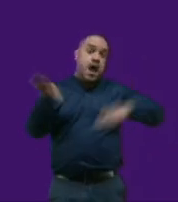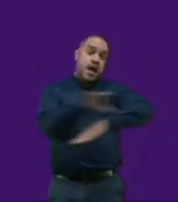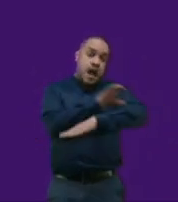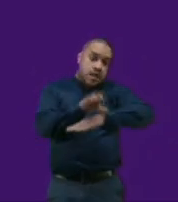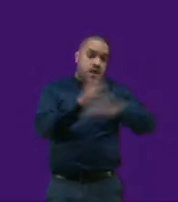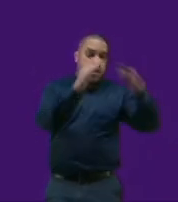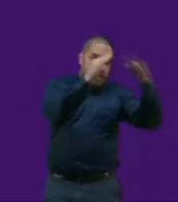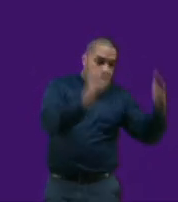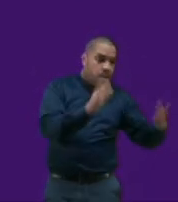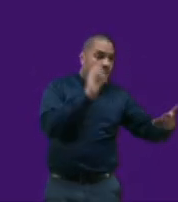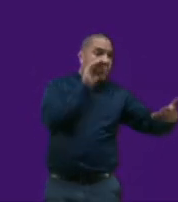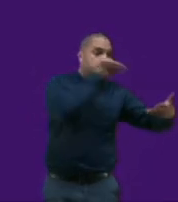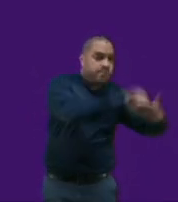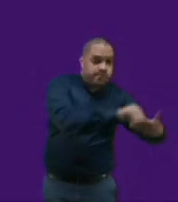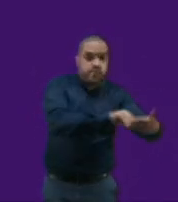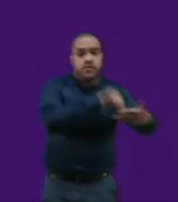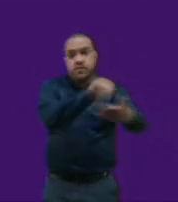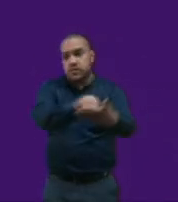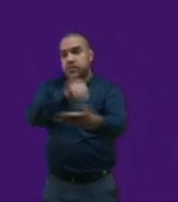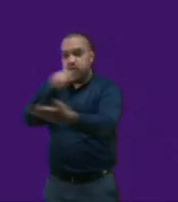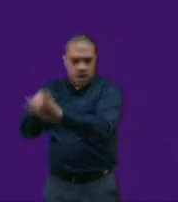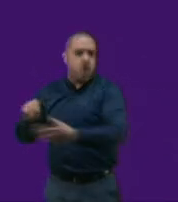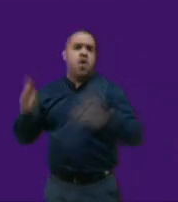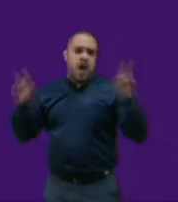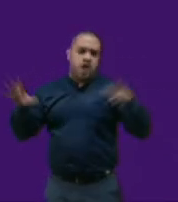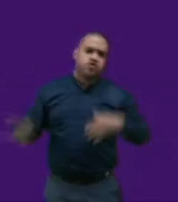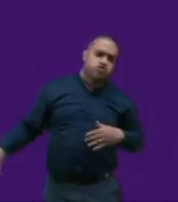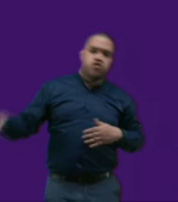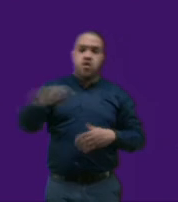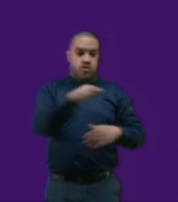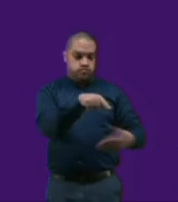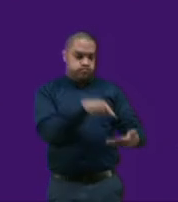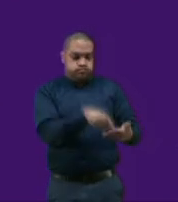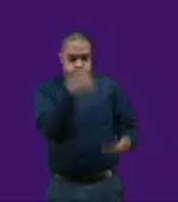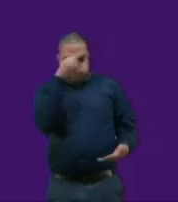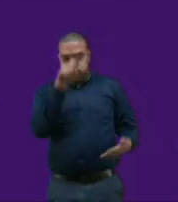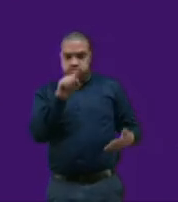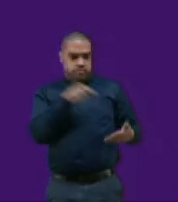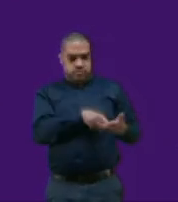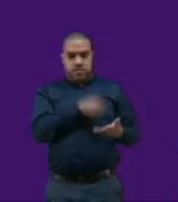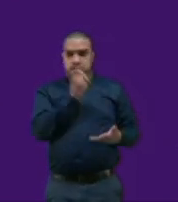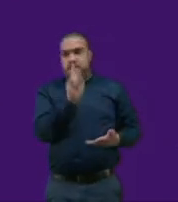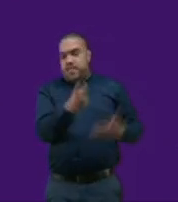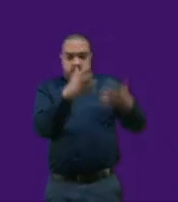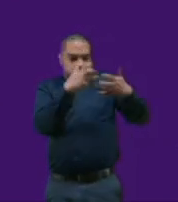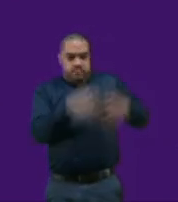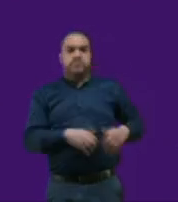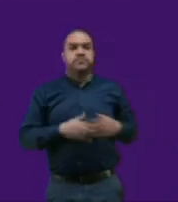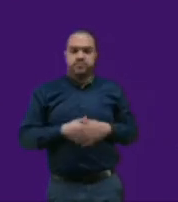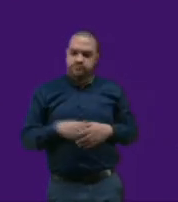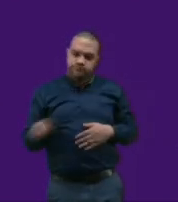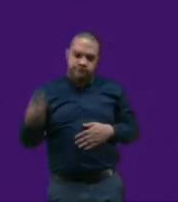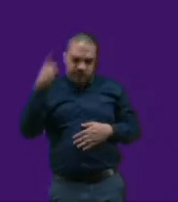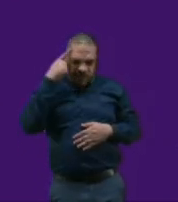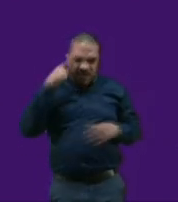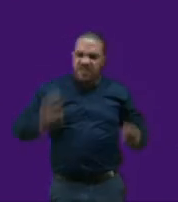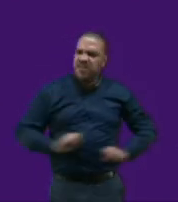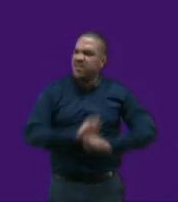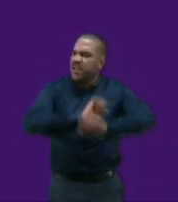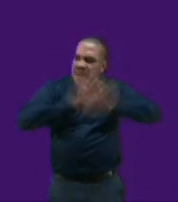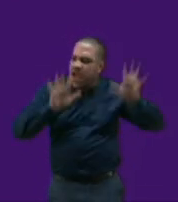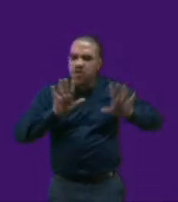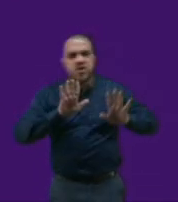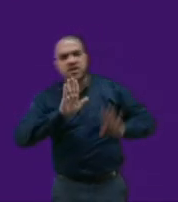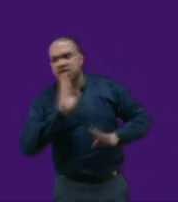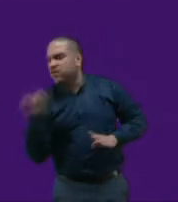unos robots que hagan ciertas funciones. Entonces, tienes que tener claridad en quién es tu mercado.